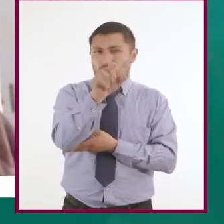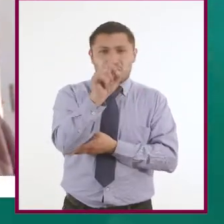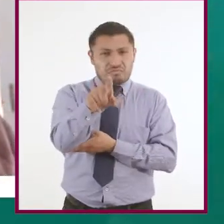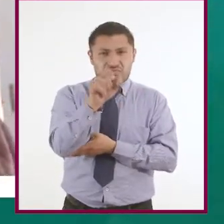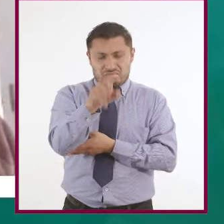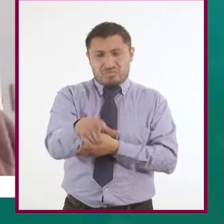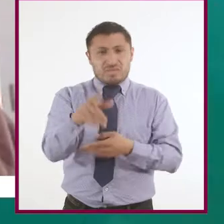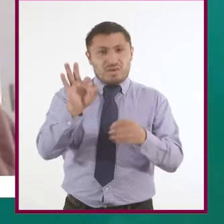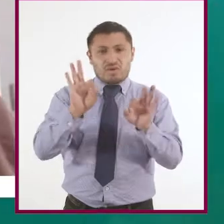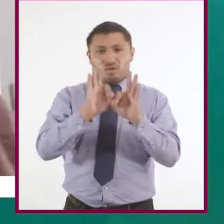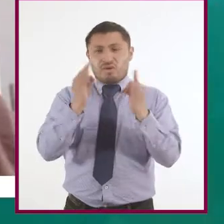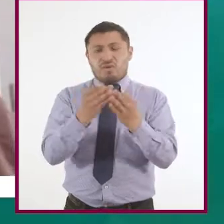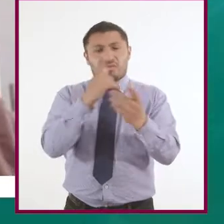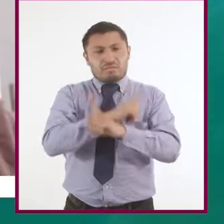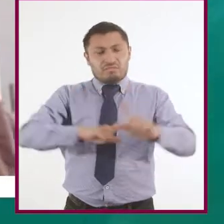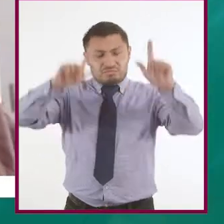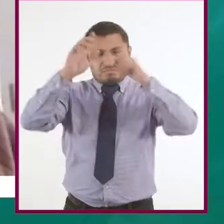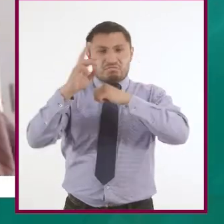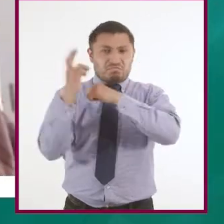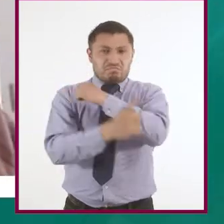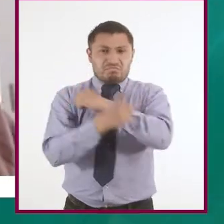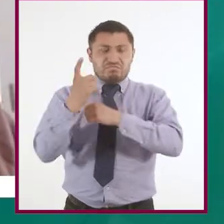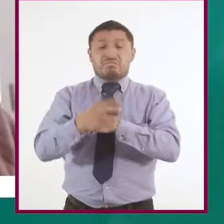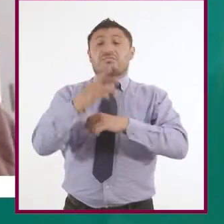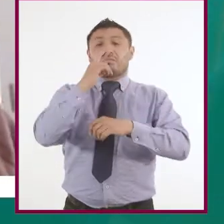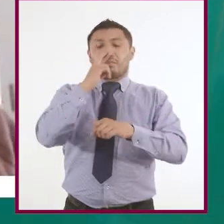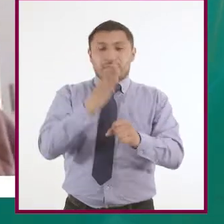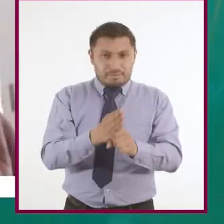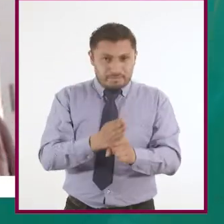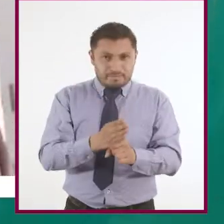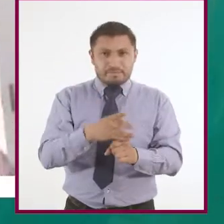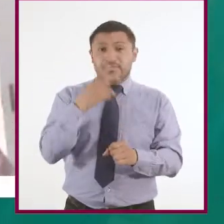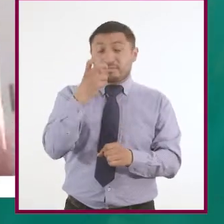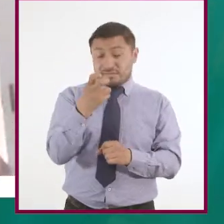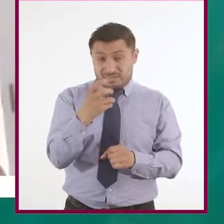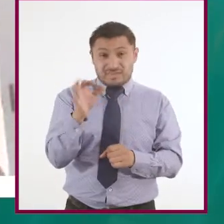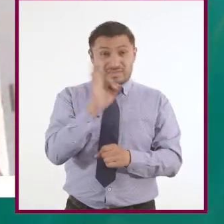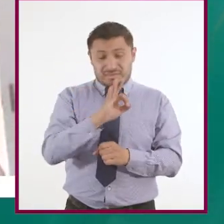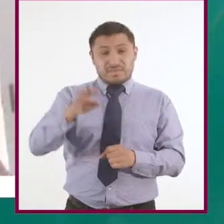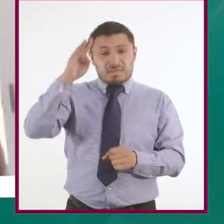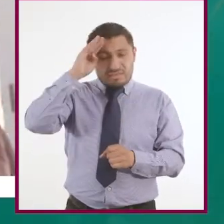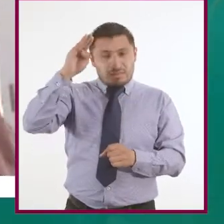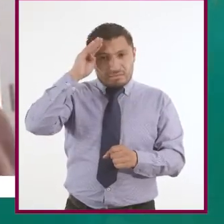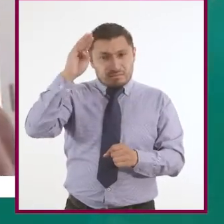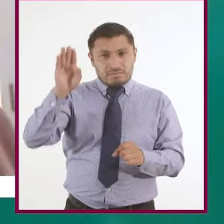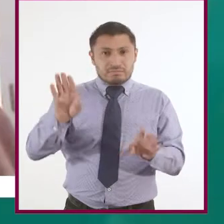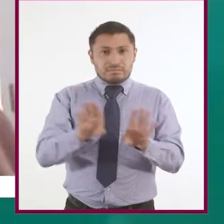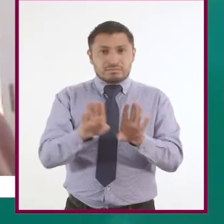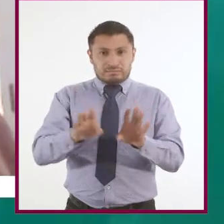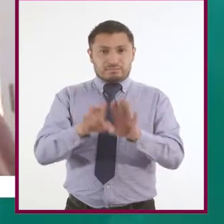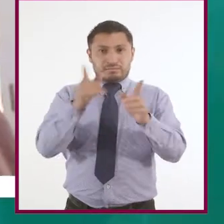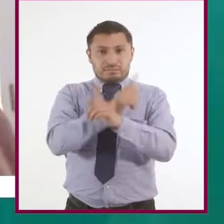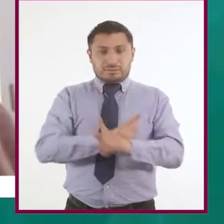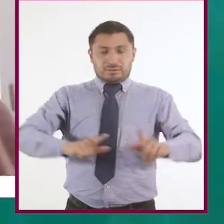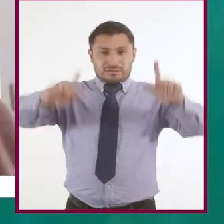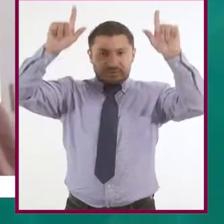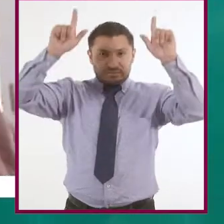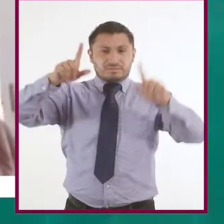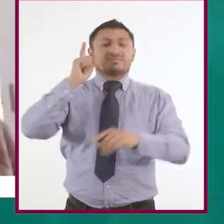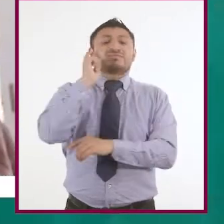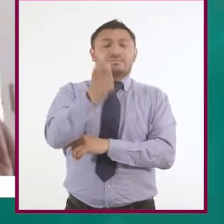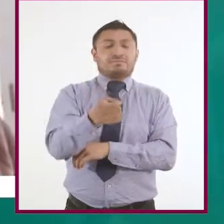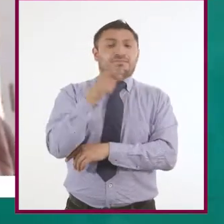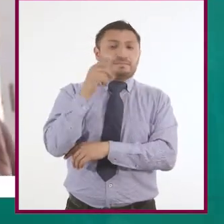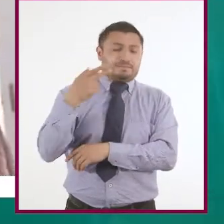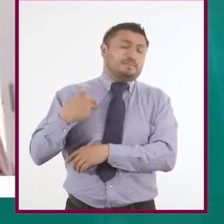mismos de forma autónoma y responsable. Esto puede pensarse que la libertad implicaría que